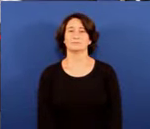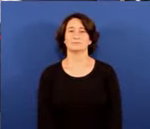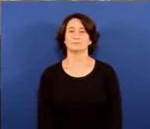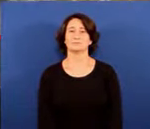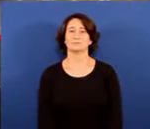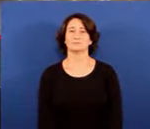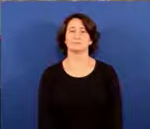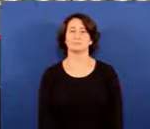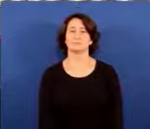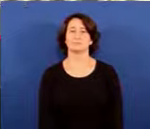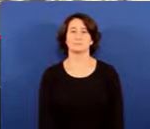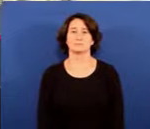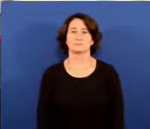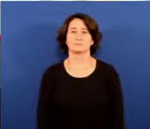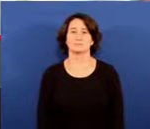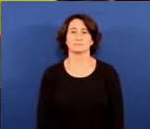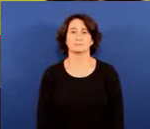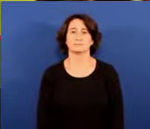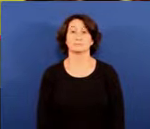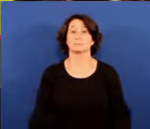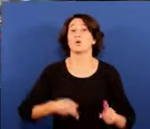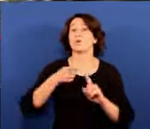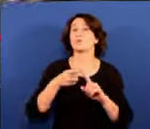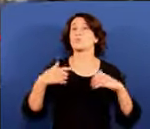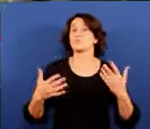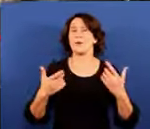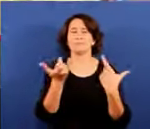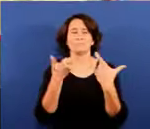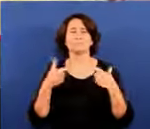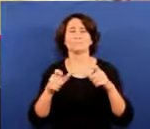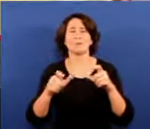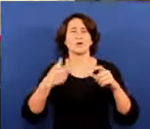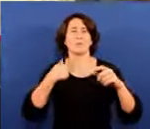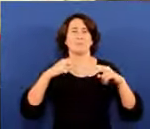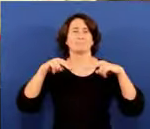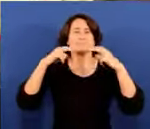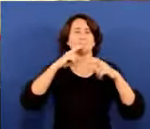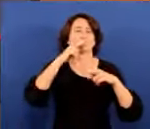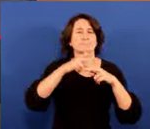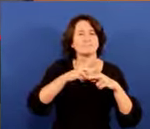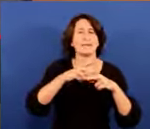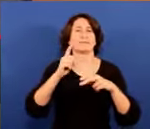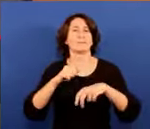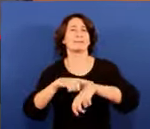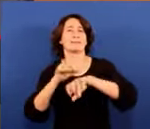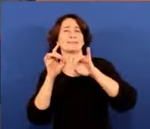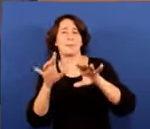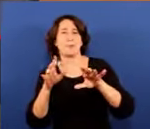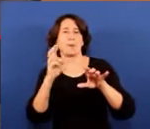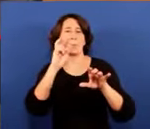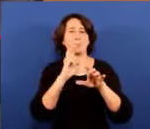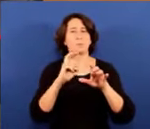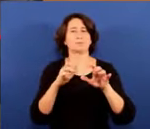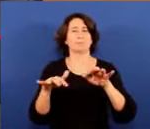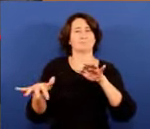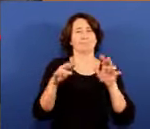en la hostelería y el ocio, diversificando la oferta turística. La convocatoria ha registrado un importante éxito de participación,